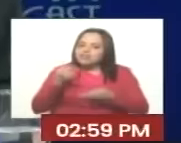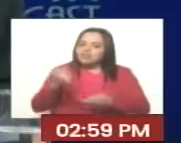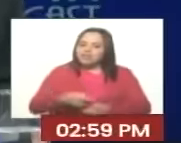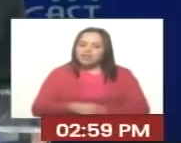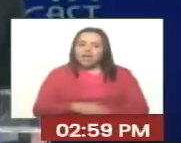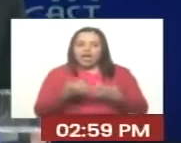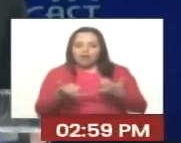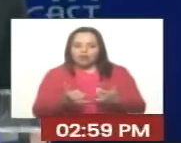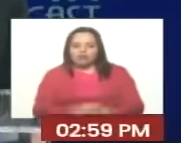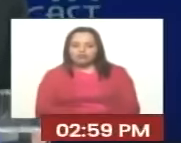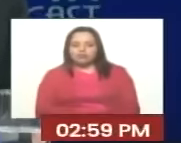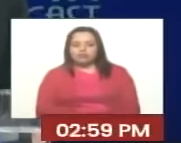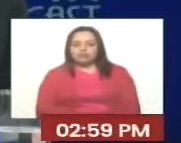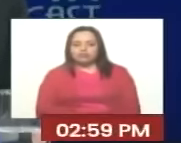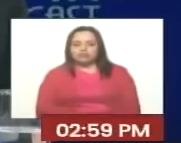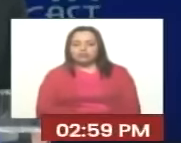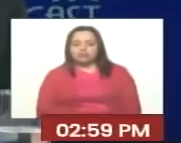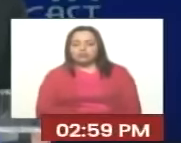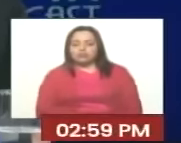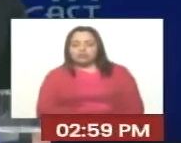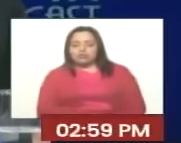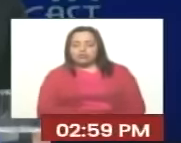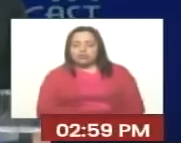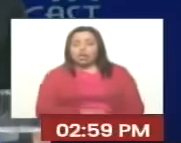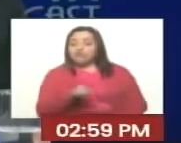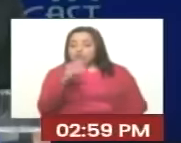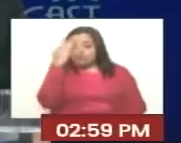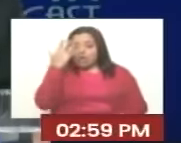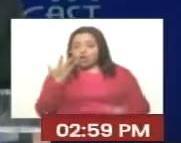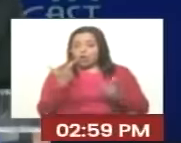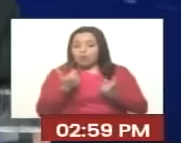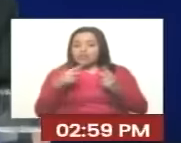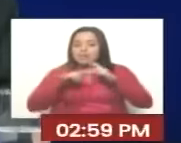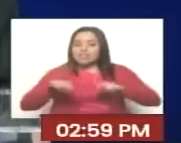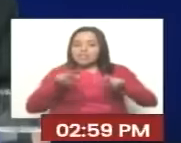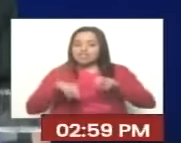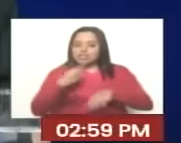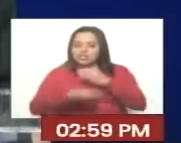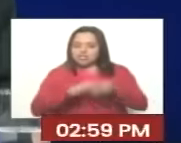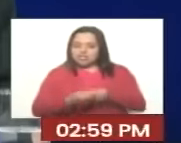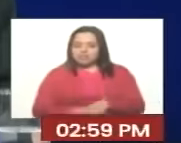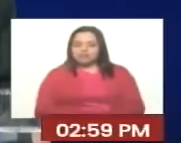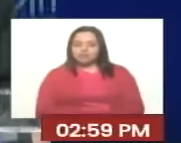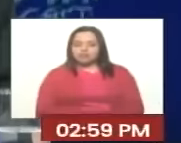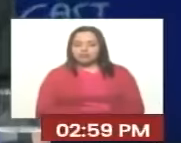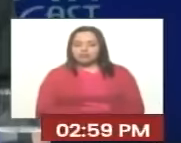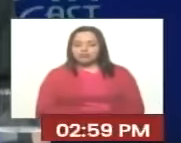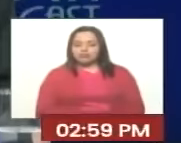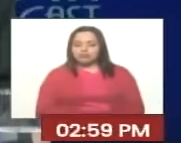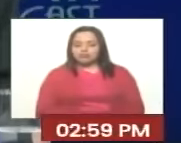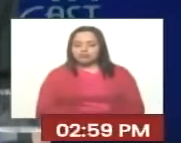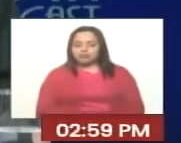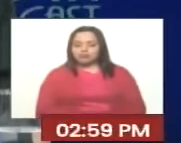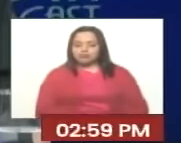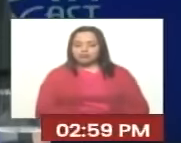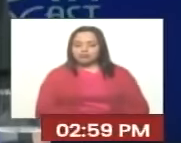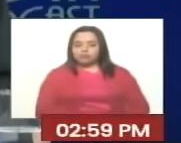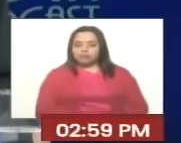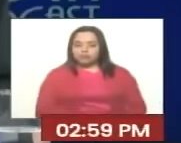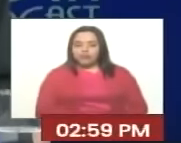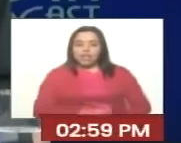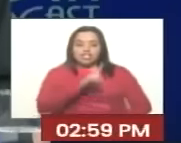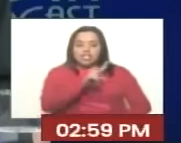fíjate. ¿Tú sabes cuántas actuaciones hicimos nosotros? De carácter, yo diría,